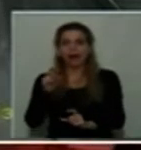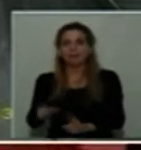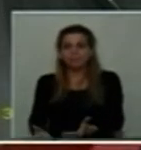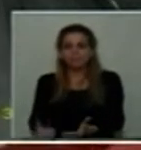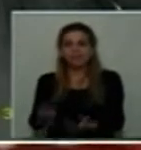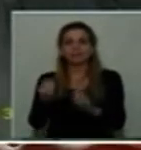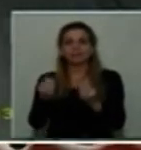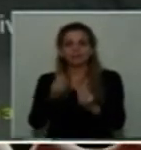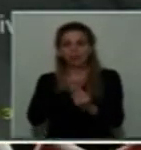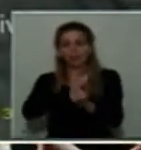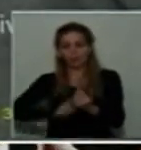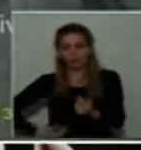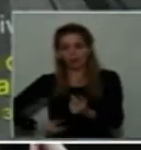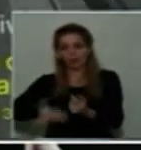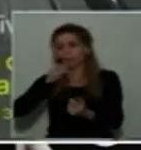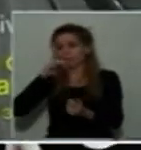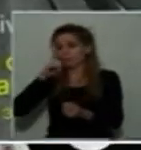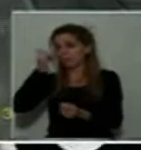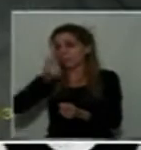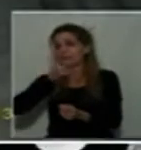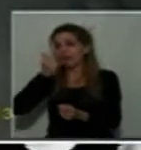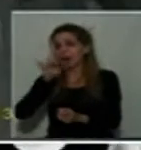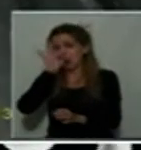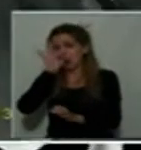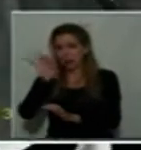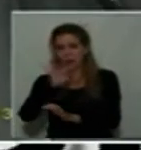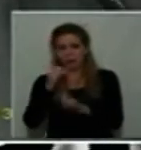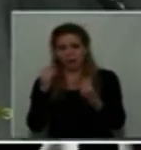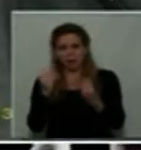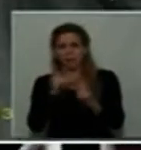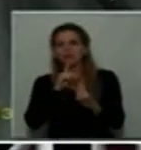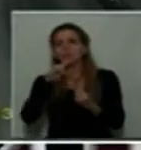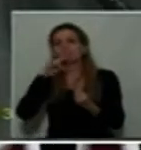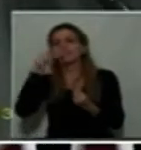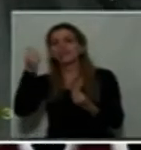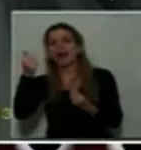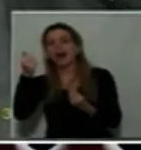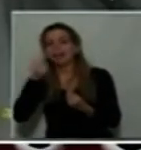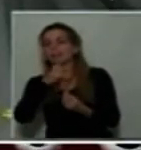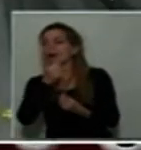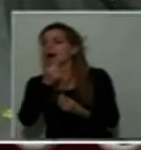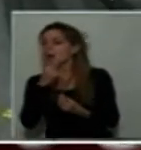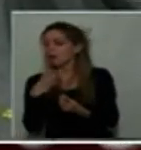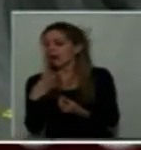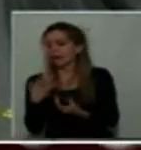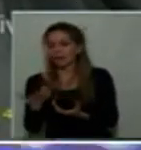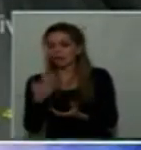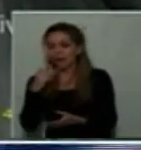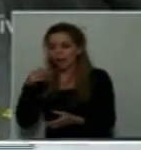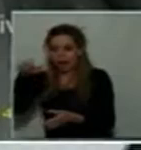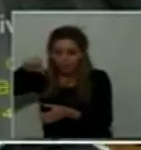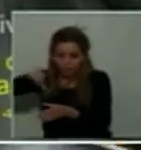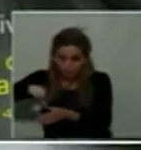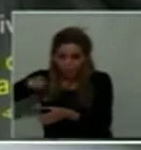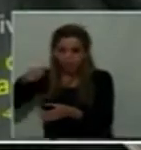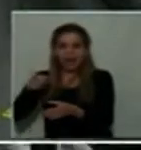tampoco Sirigliano, TVA, cómo puede ser que un paragolpe no tenga agua para amortiguar. Se probó que no tenía agua. Se probó que no tenía agua. Si el paragolpe hubiera tenido